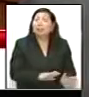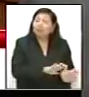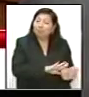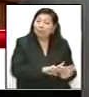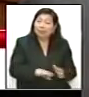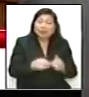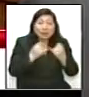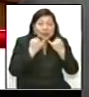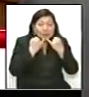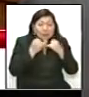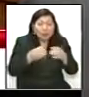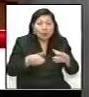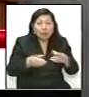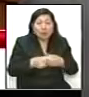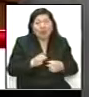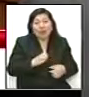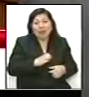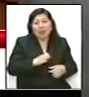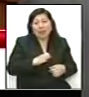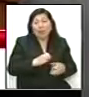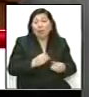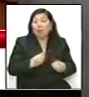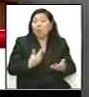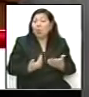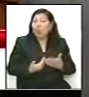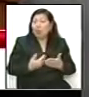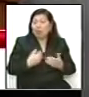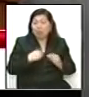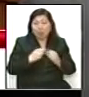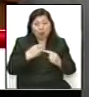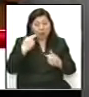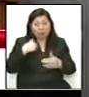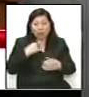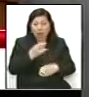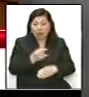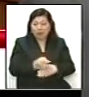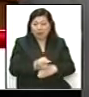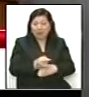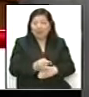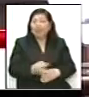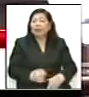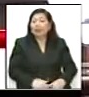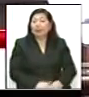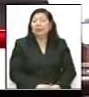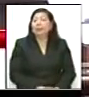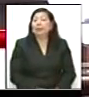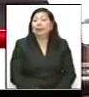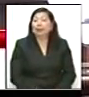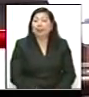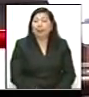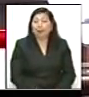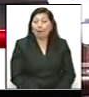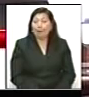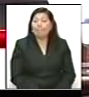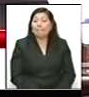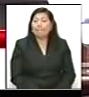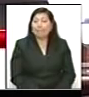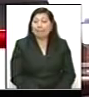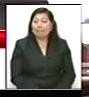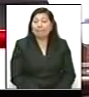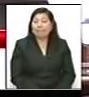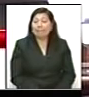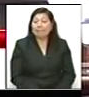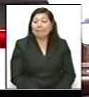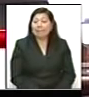este informe de la Comisión de Ética y nosotros, como Nuevo Perú, vamos a votar en contra. Gracias. Gracias, congresista. Congresista Luz